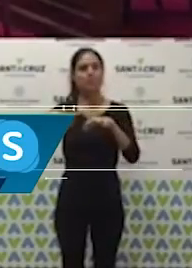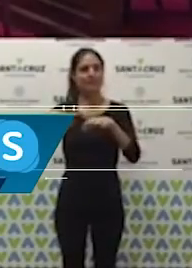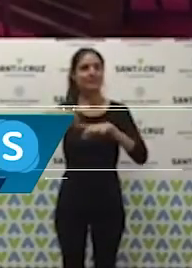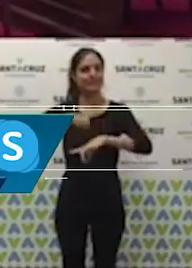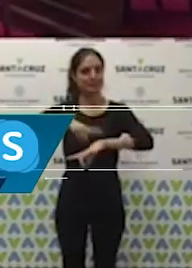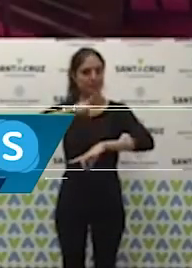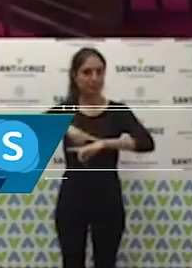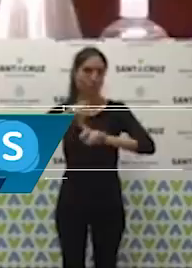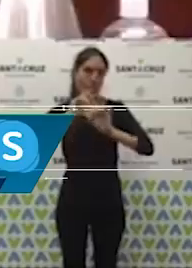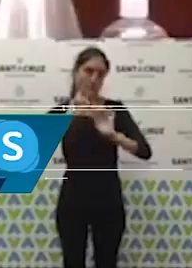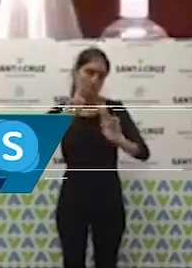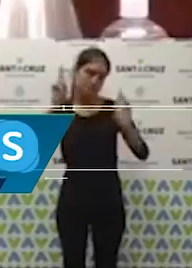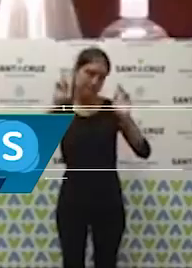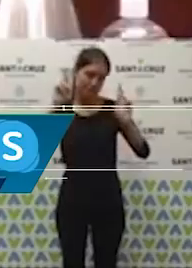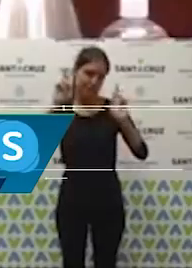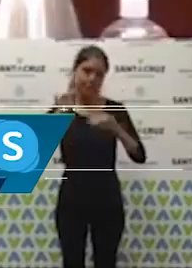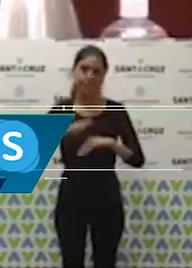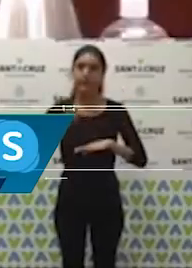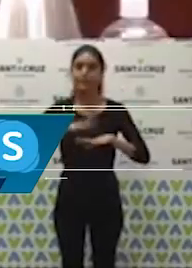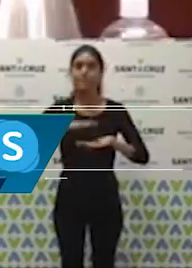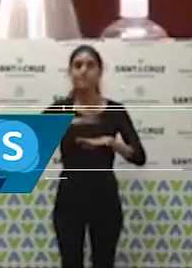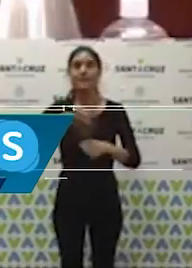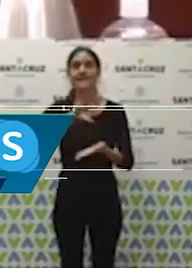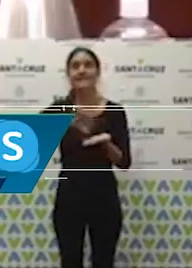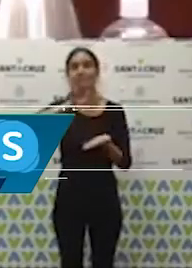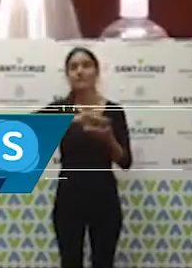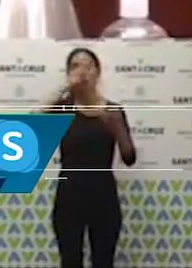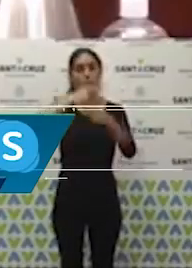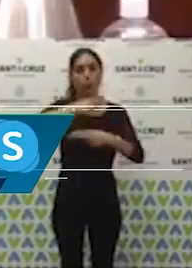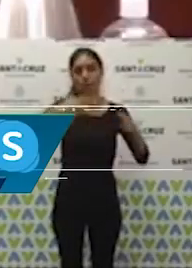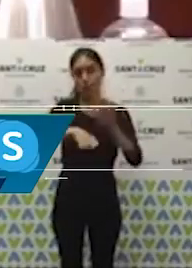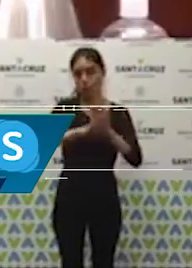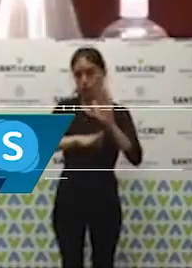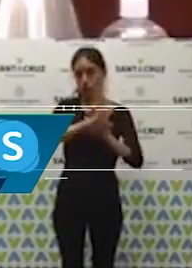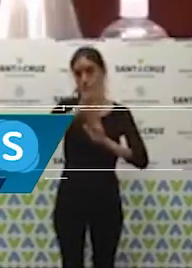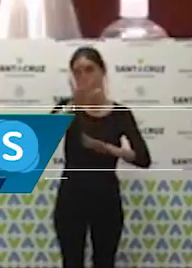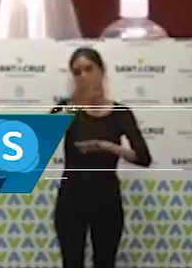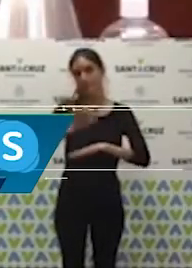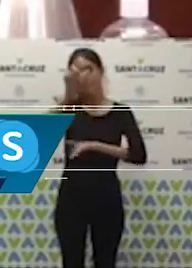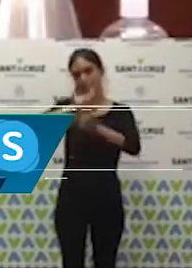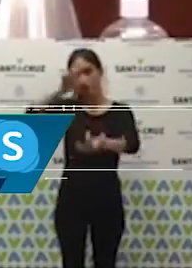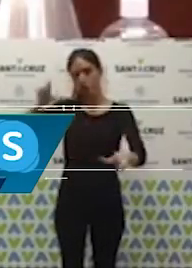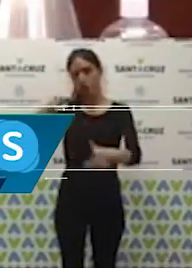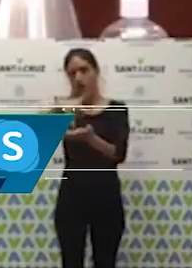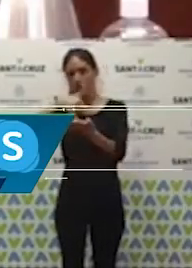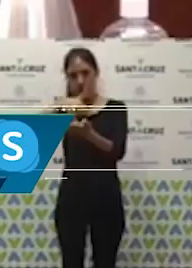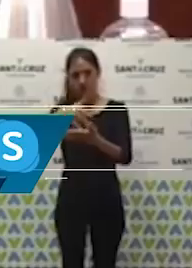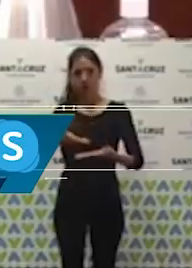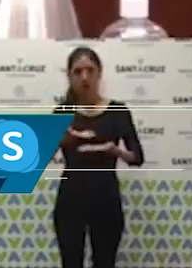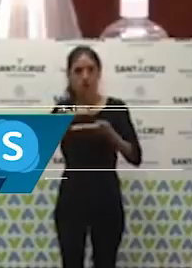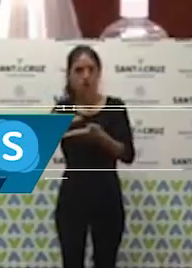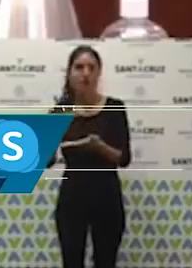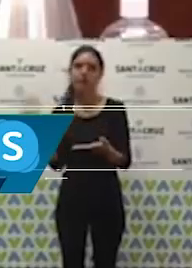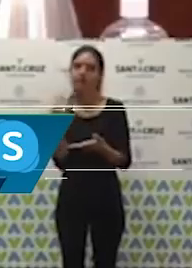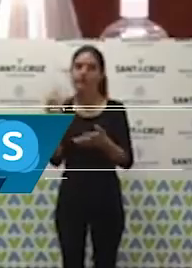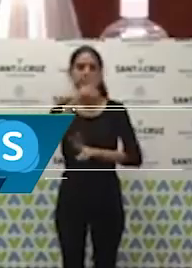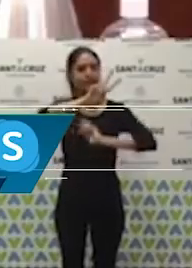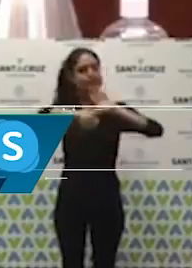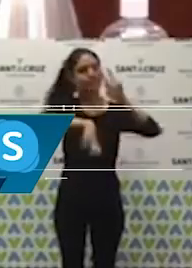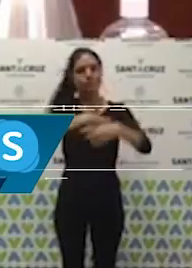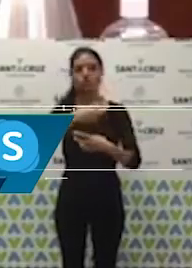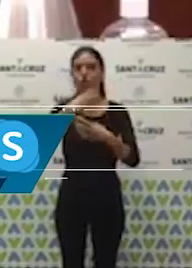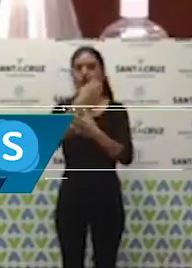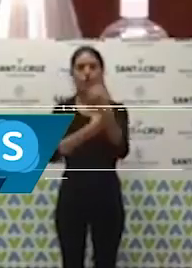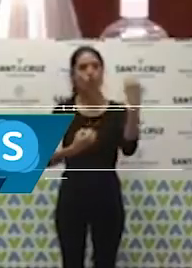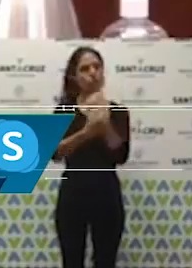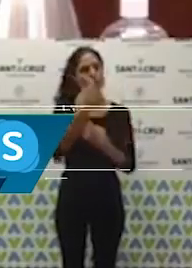y entrega su acta de manera inmediata. Esa carta llegó como una bomba a Santa Cruz. De repente se presenta esa dimisión y